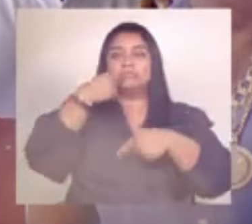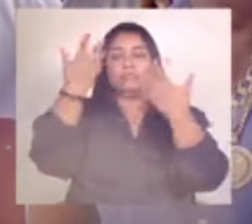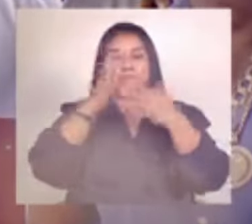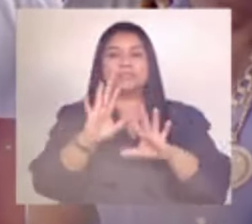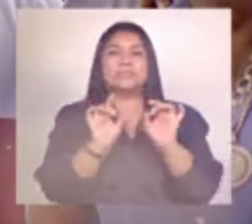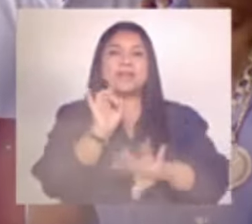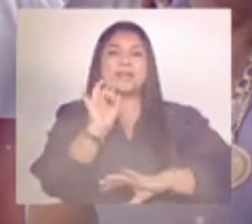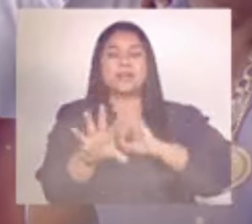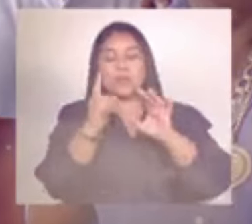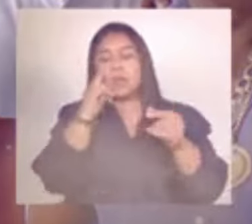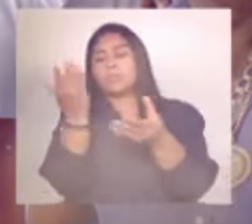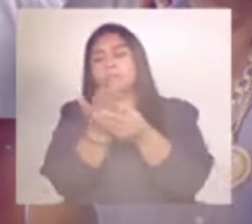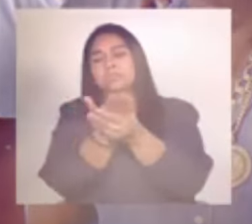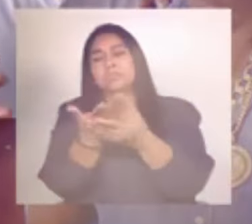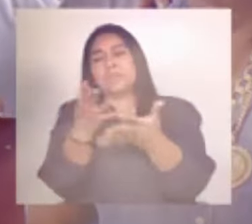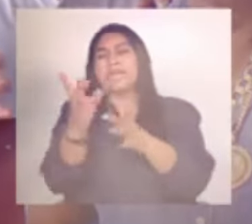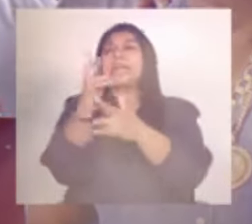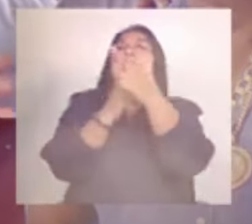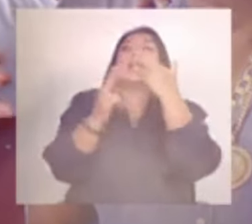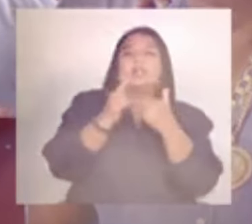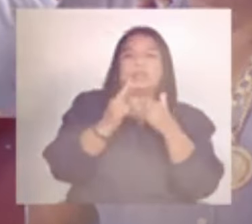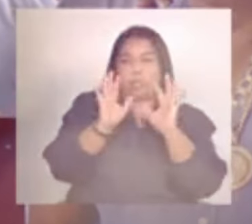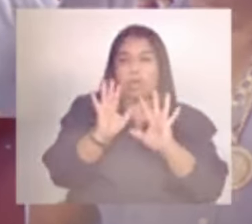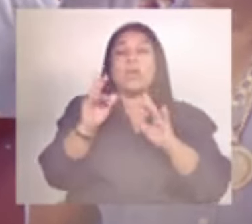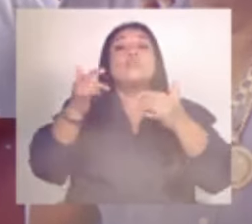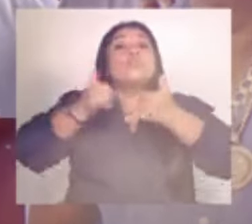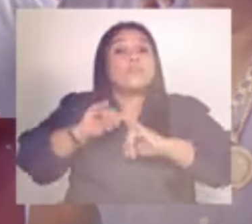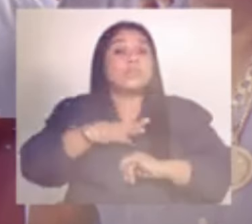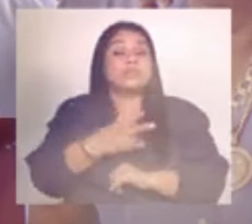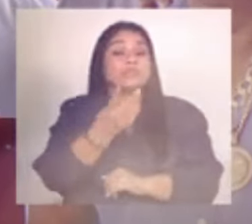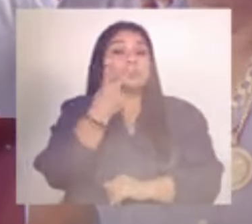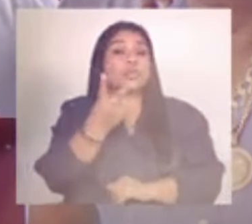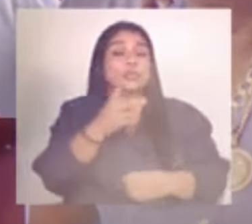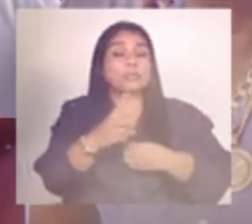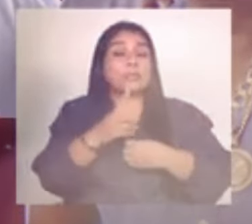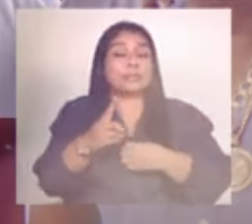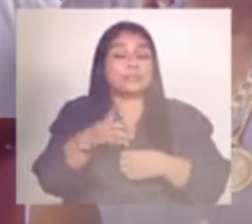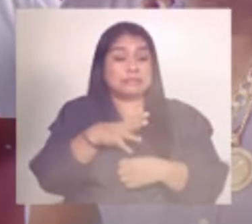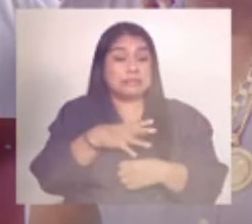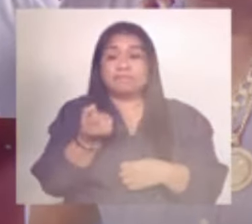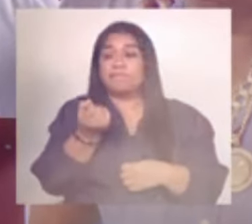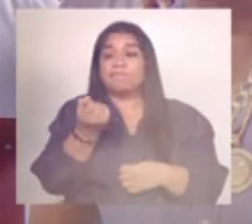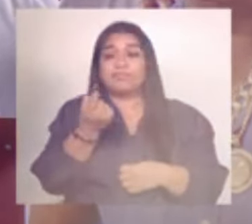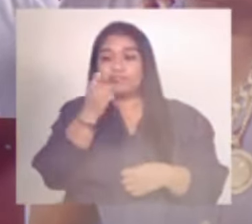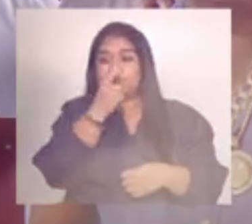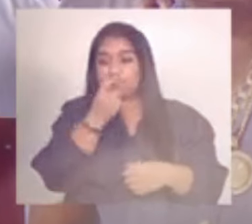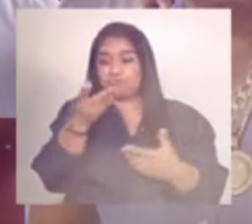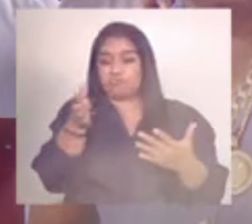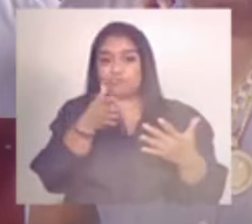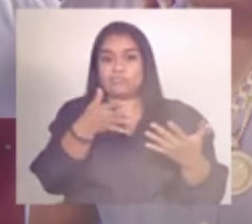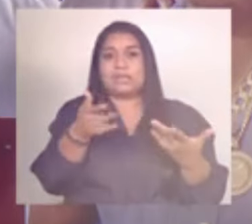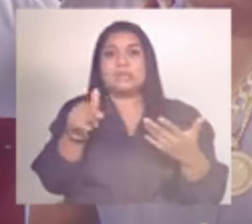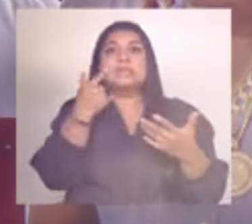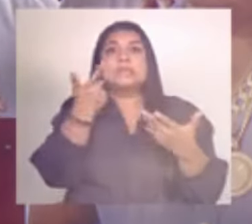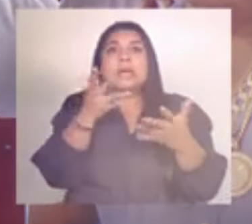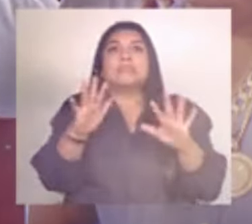algunas ternas completamente de regreso, y todavía tenemos dos departamentos que no tienen... que en donde hemos